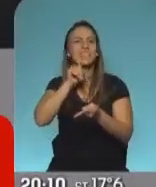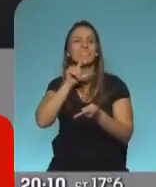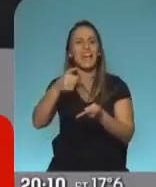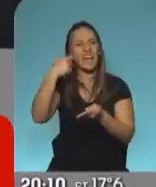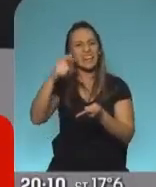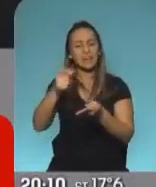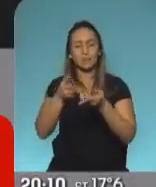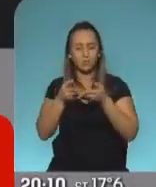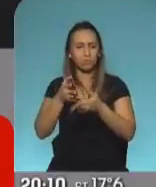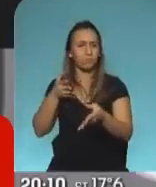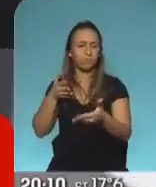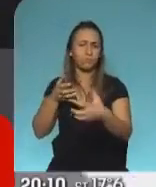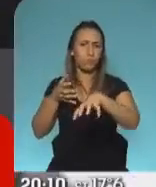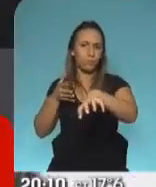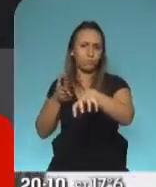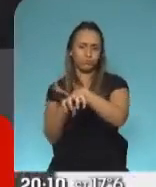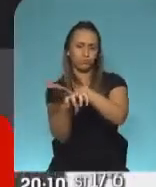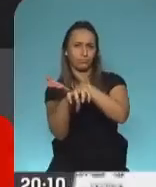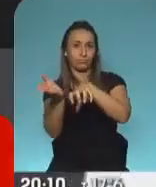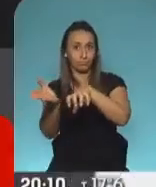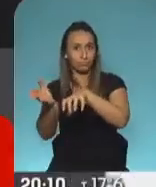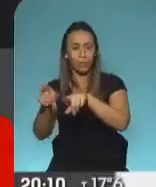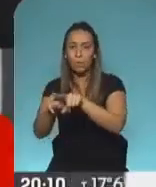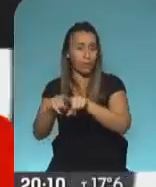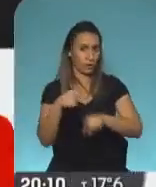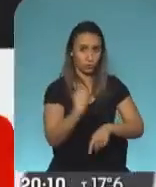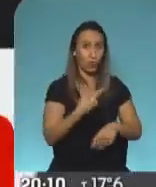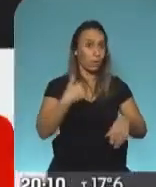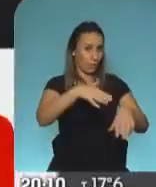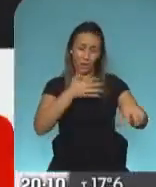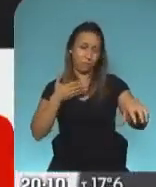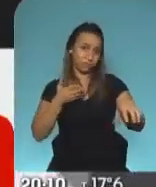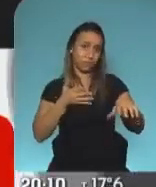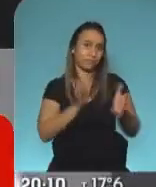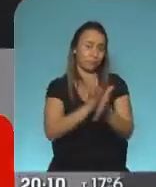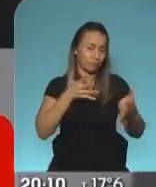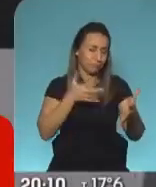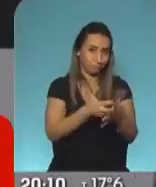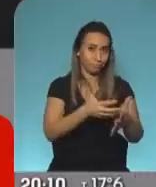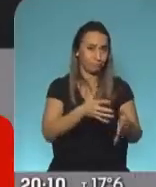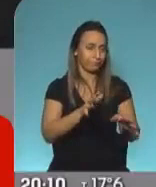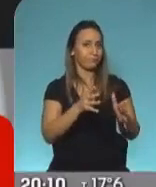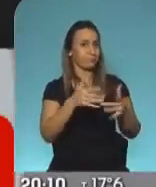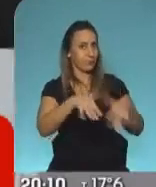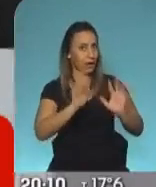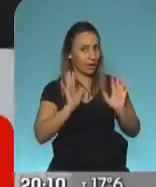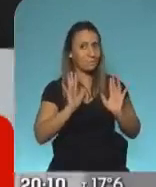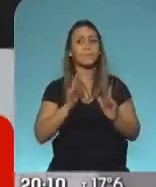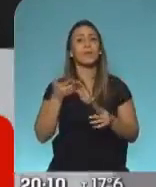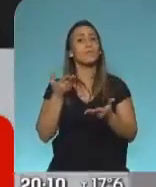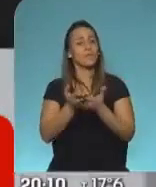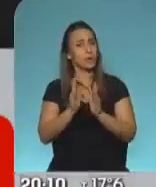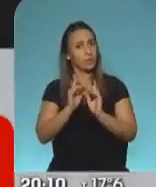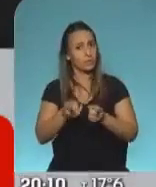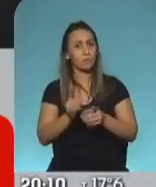costado, lo vamos a definir, pero el problema está en puerta y vamos a chocar de una manera u otra. Pidió que no haya grietas, también comparó